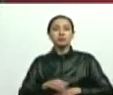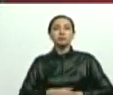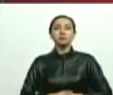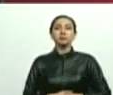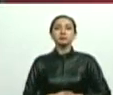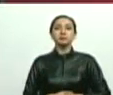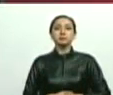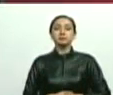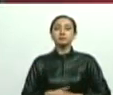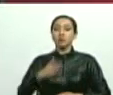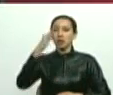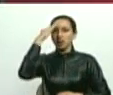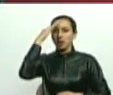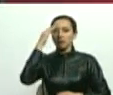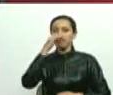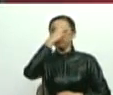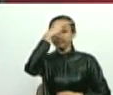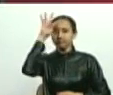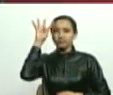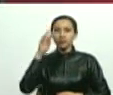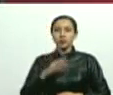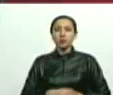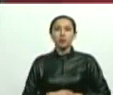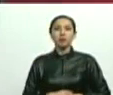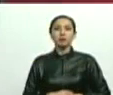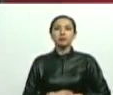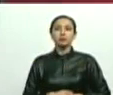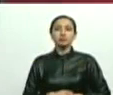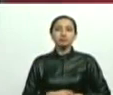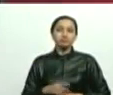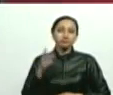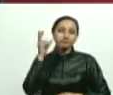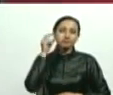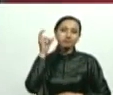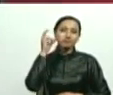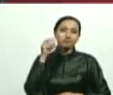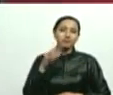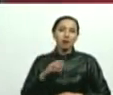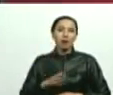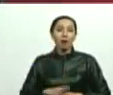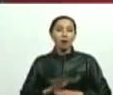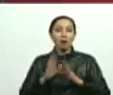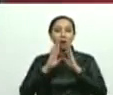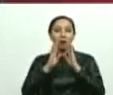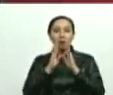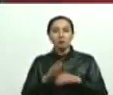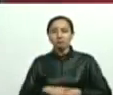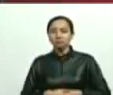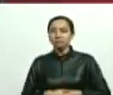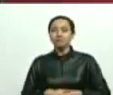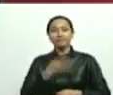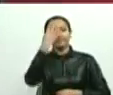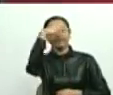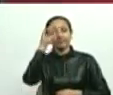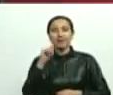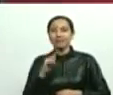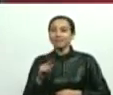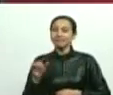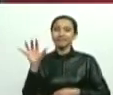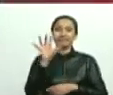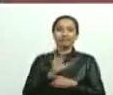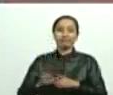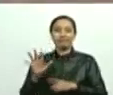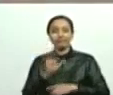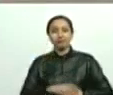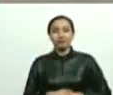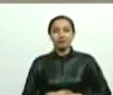Usted sabe que Diosdado dijo de usted tal cosa. No puede ser. Y van para donde Diosdado. Diosdado, tú sabes